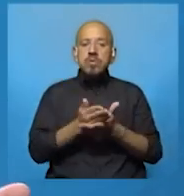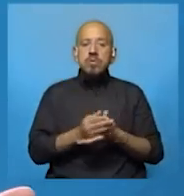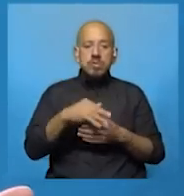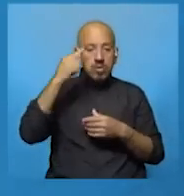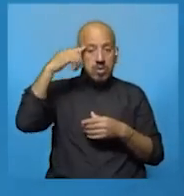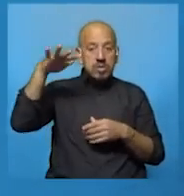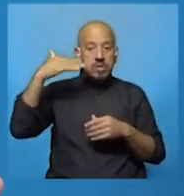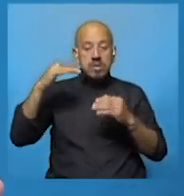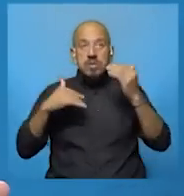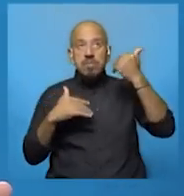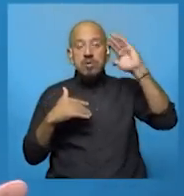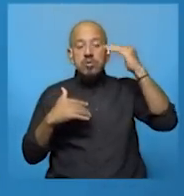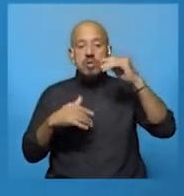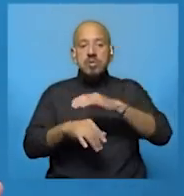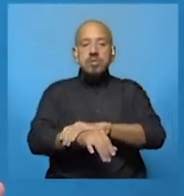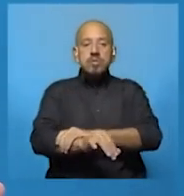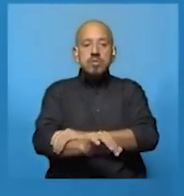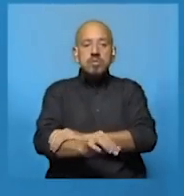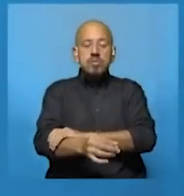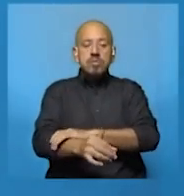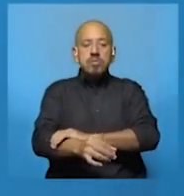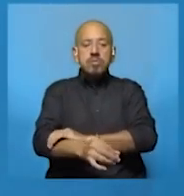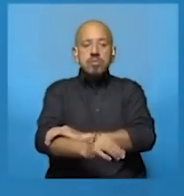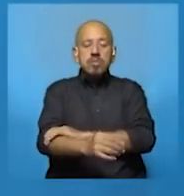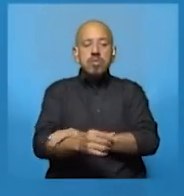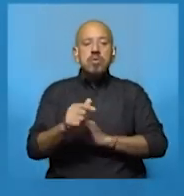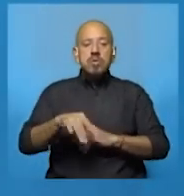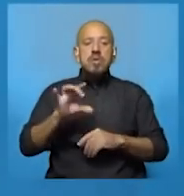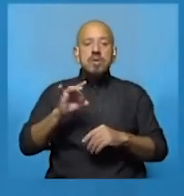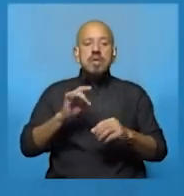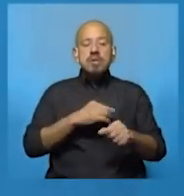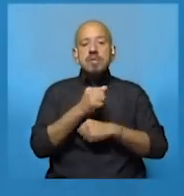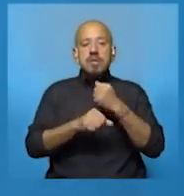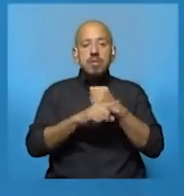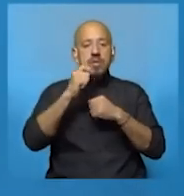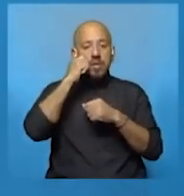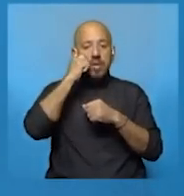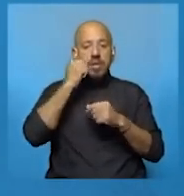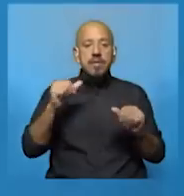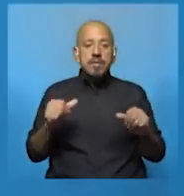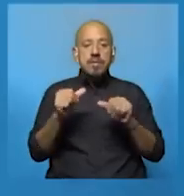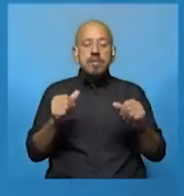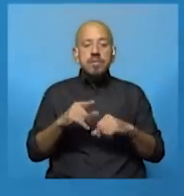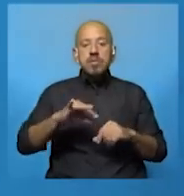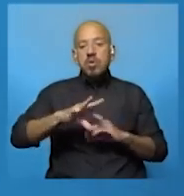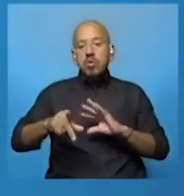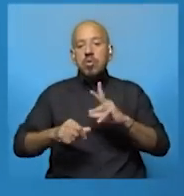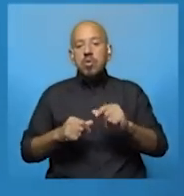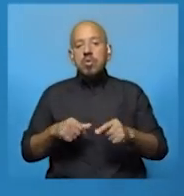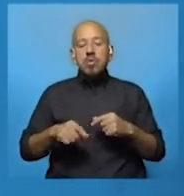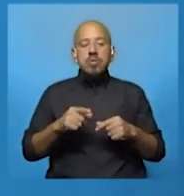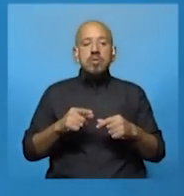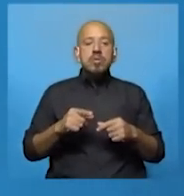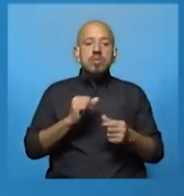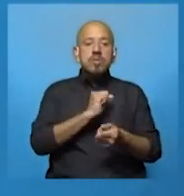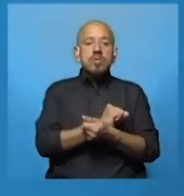adolescentes y adultos hoy en día un adolescente de 15 años a 17 años que comete una rapi puede estar privado